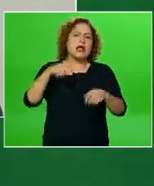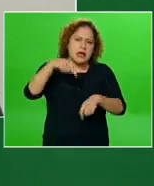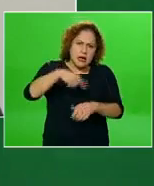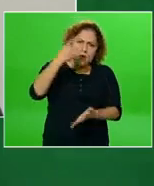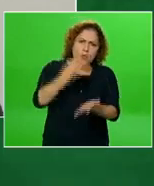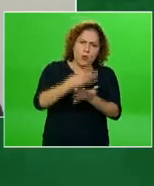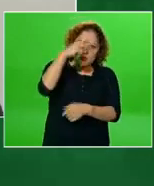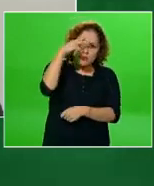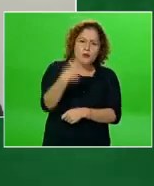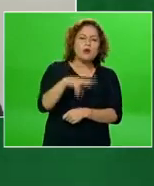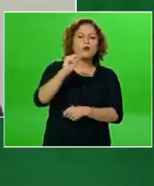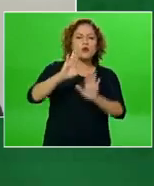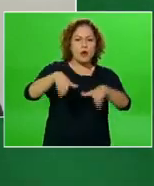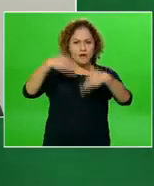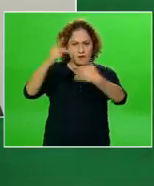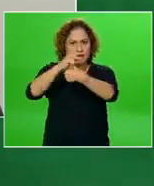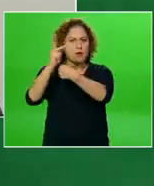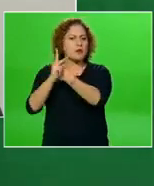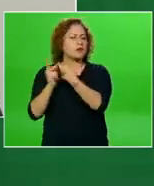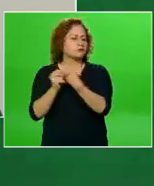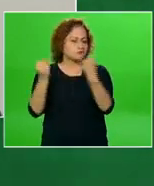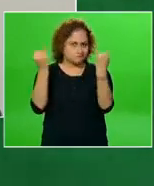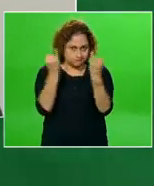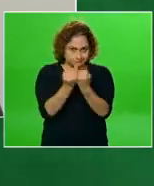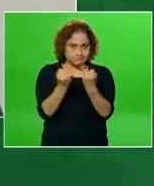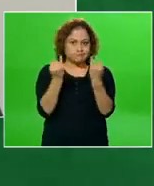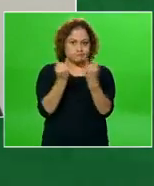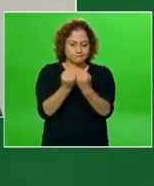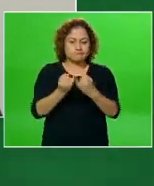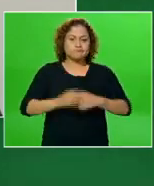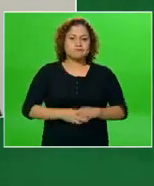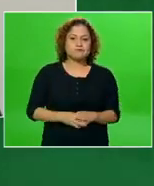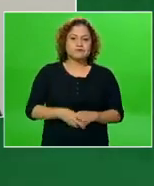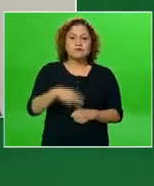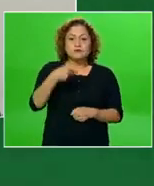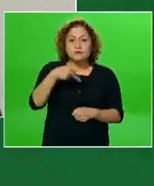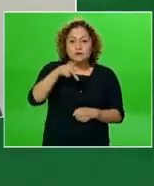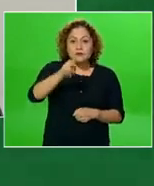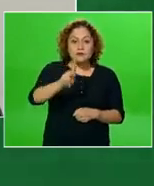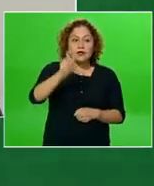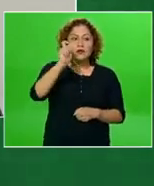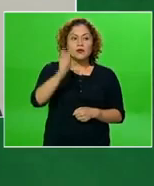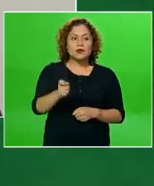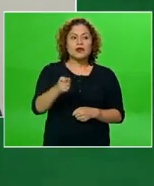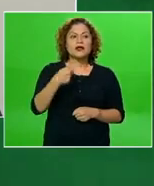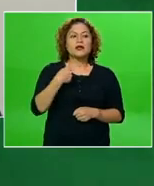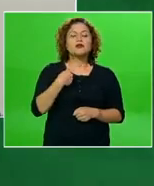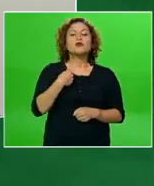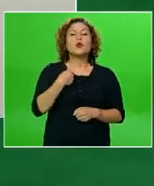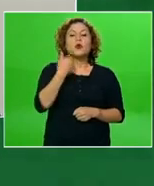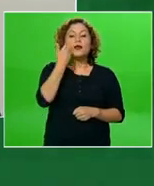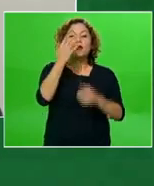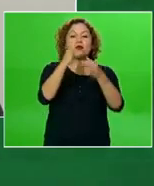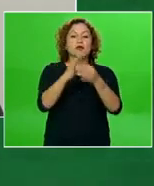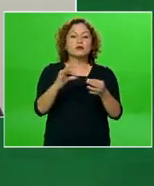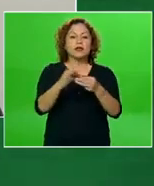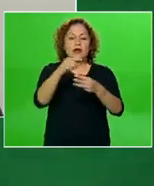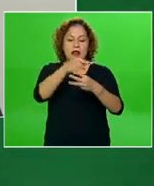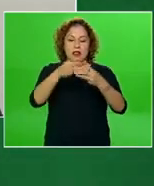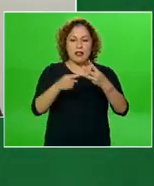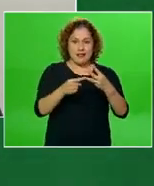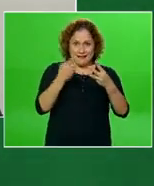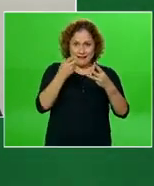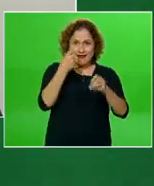también esto sucede en muchos otros países del mundo pero que referido específicamente tres de ellas porque además